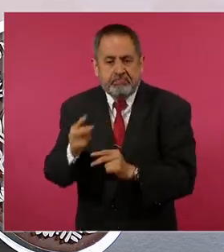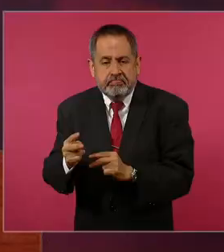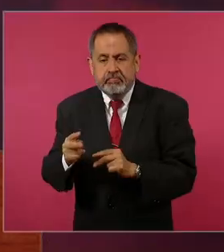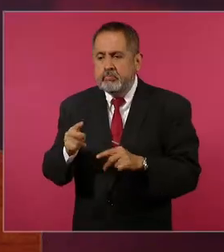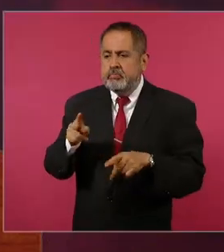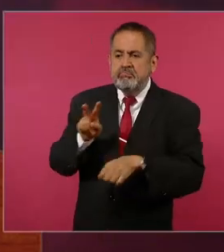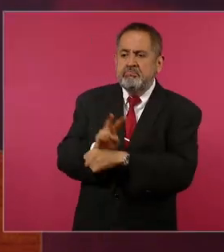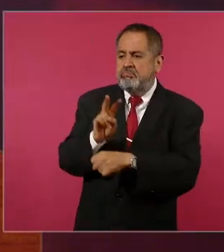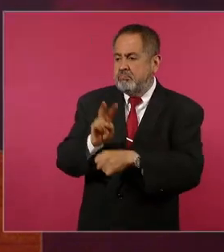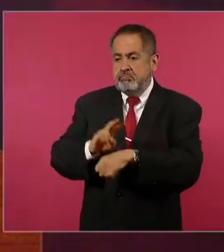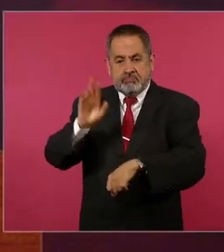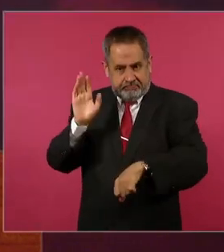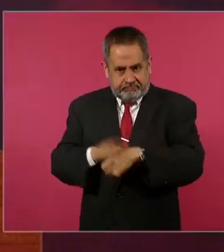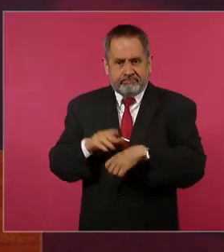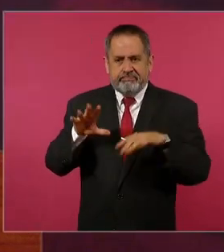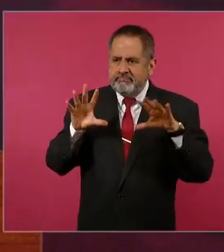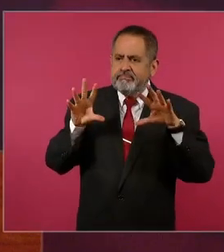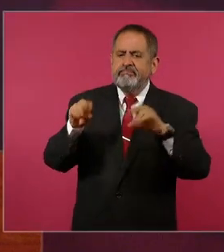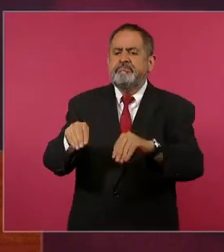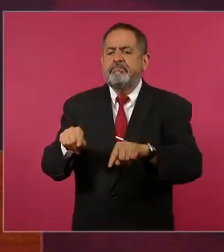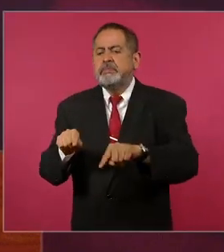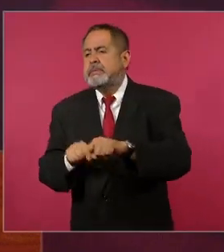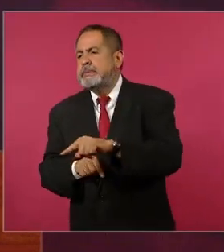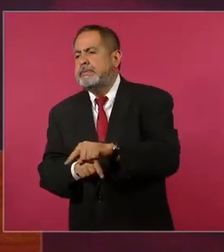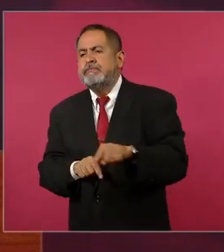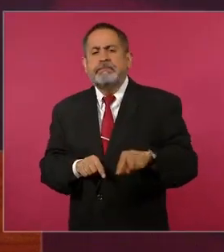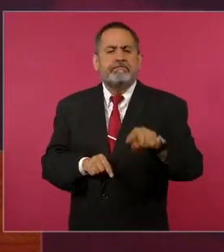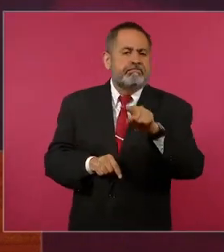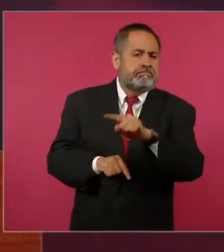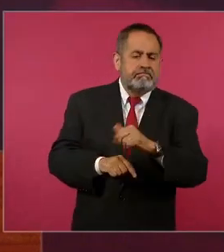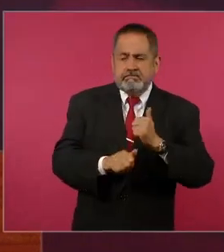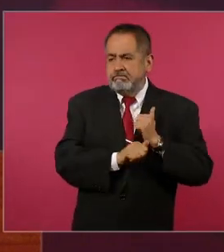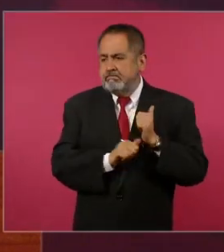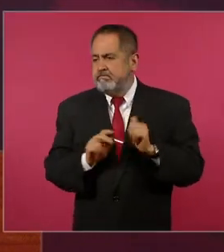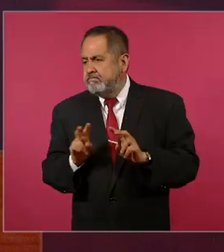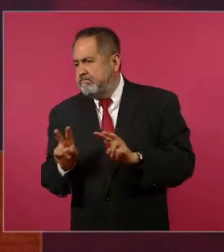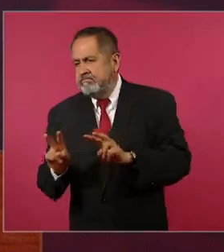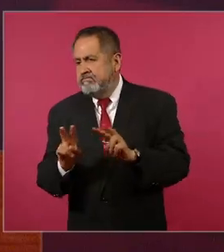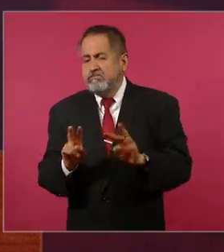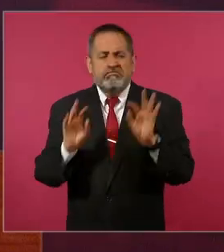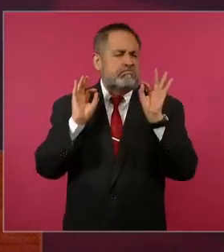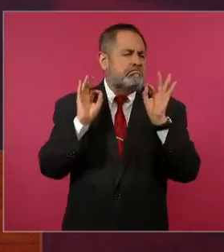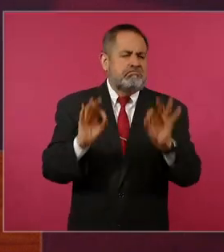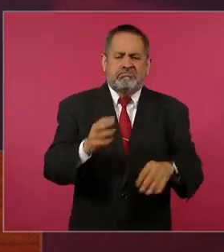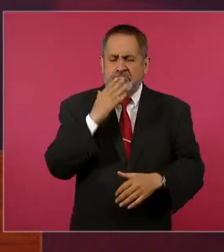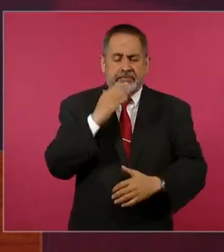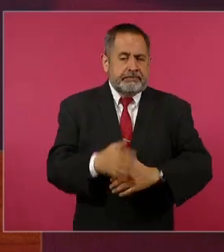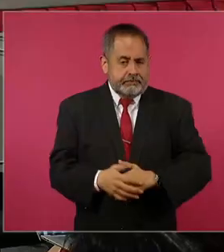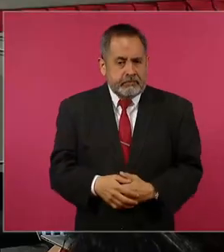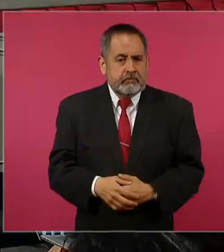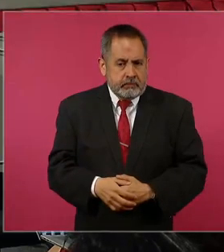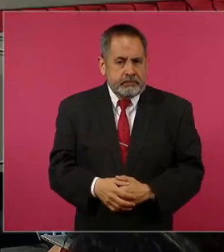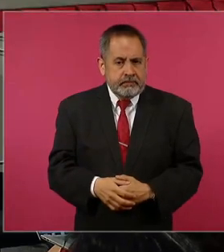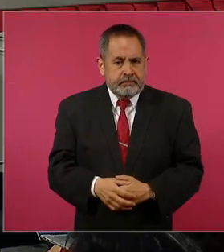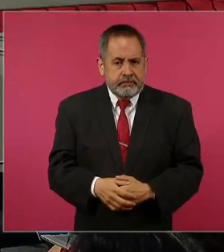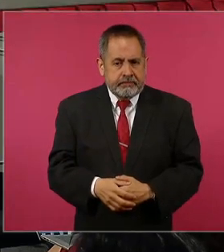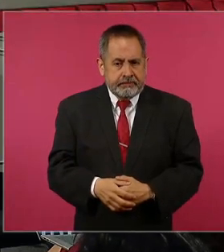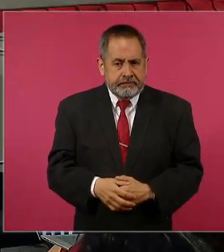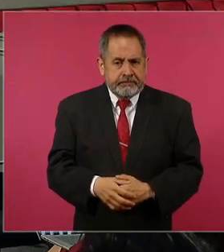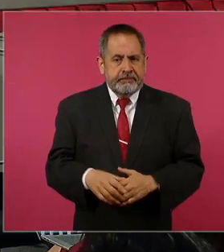pidieron ellos que estuvieran las Fuerzas Armadas. También